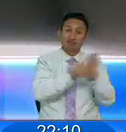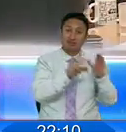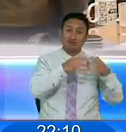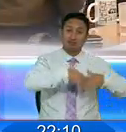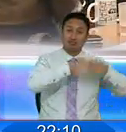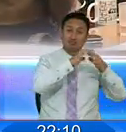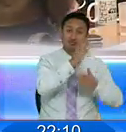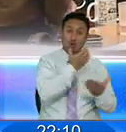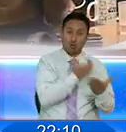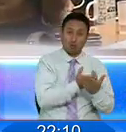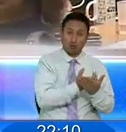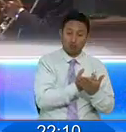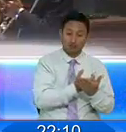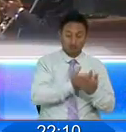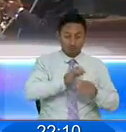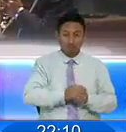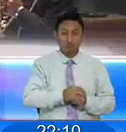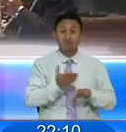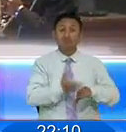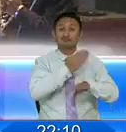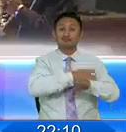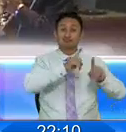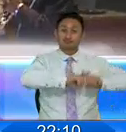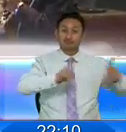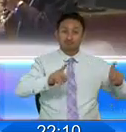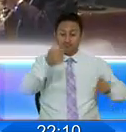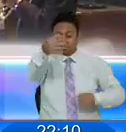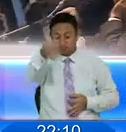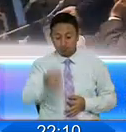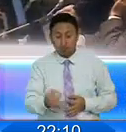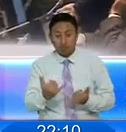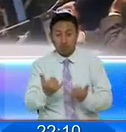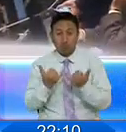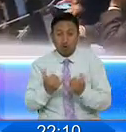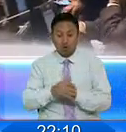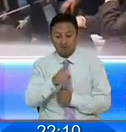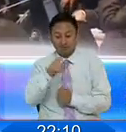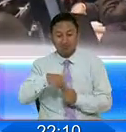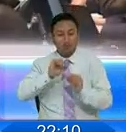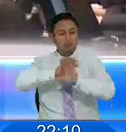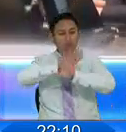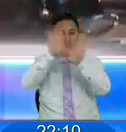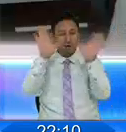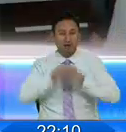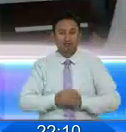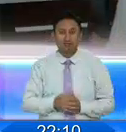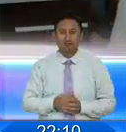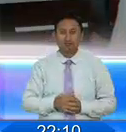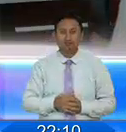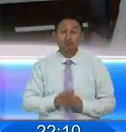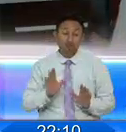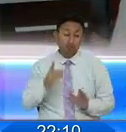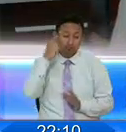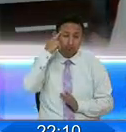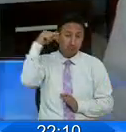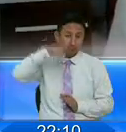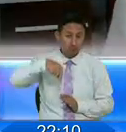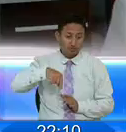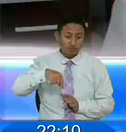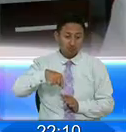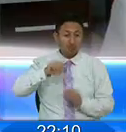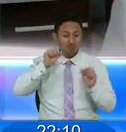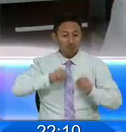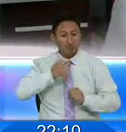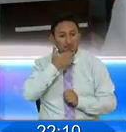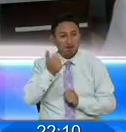económico pues a diferencia de la anterior presentada por el ejecutivo esta es más clara aseguran consideró que es más